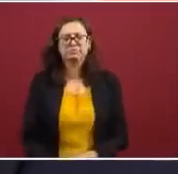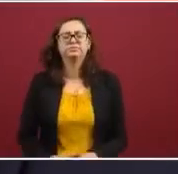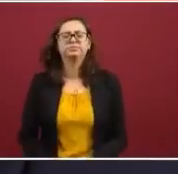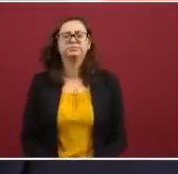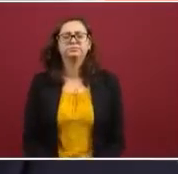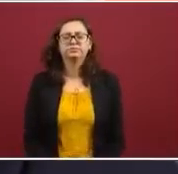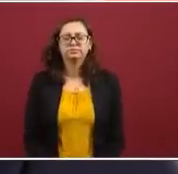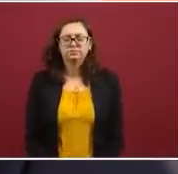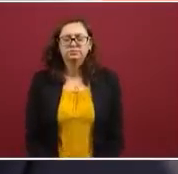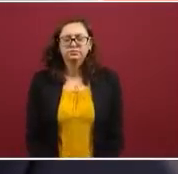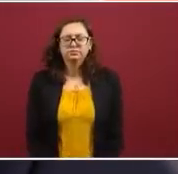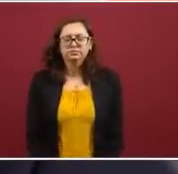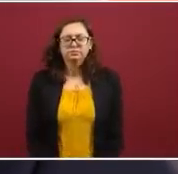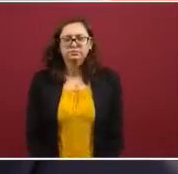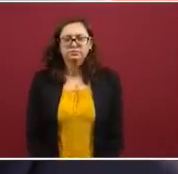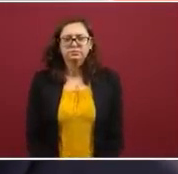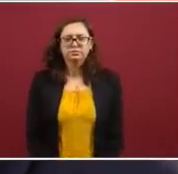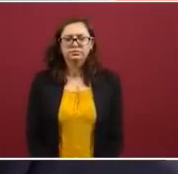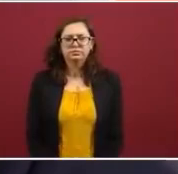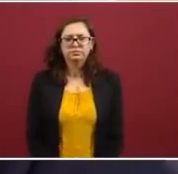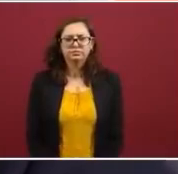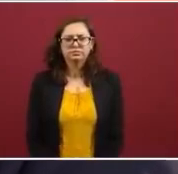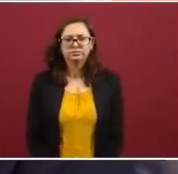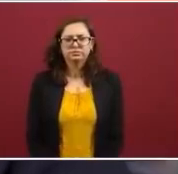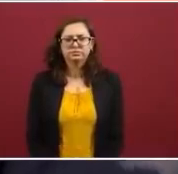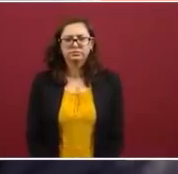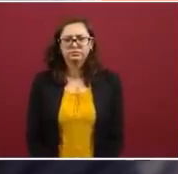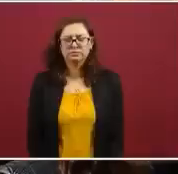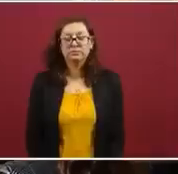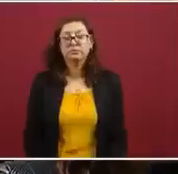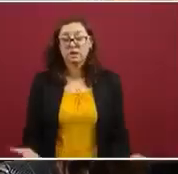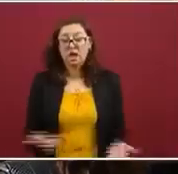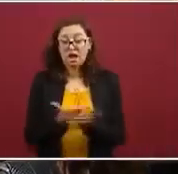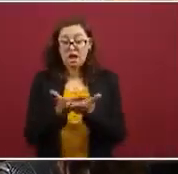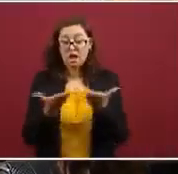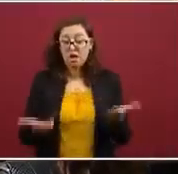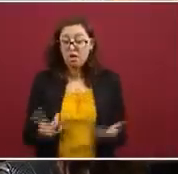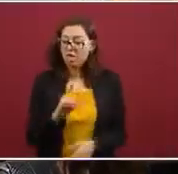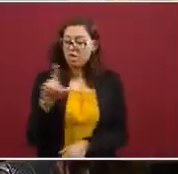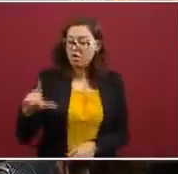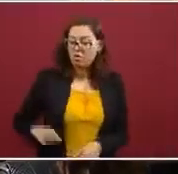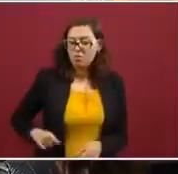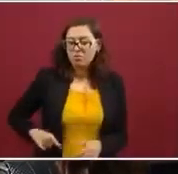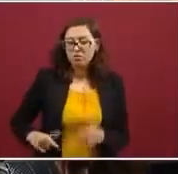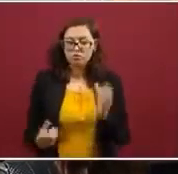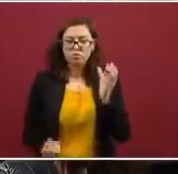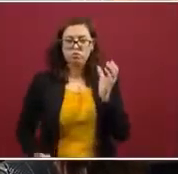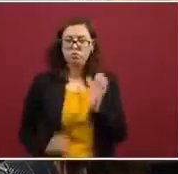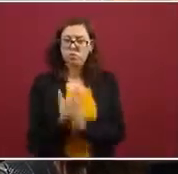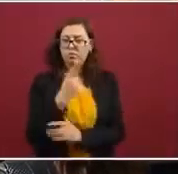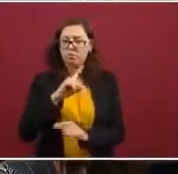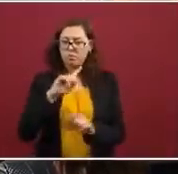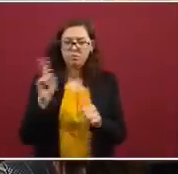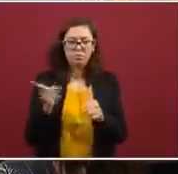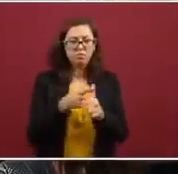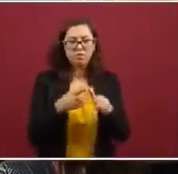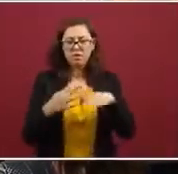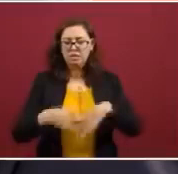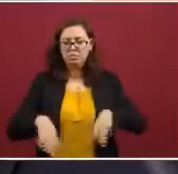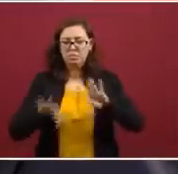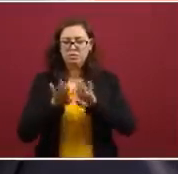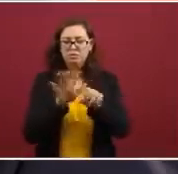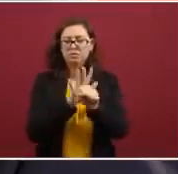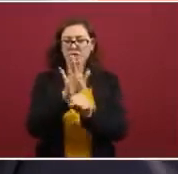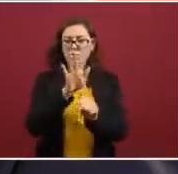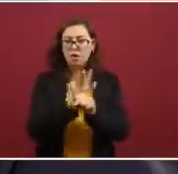Por ello, una de las premisas básicas de nuestra administración reside en que Pemex no incrementará